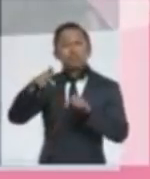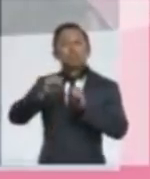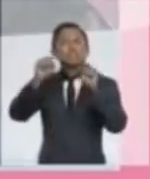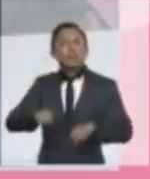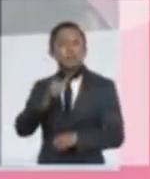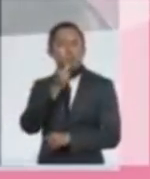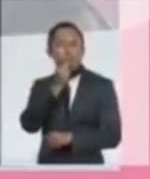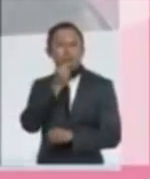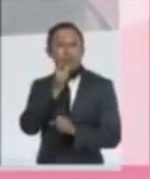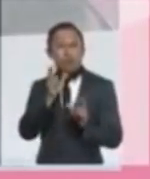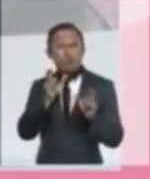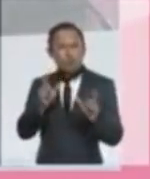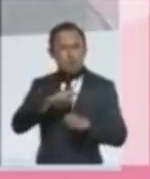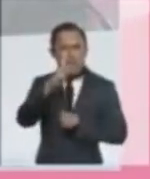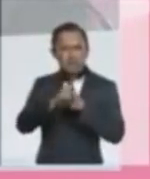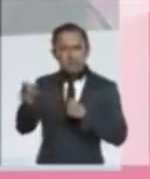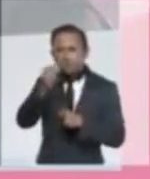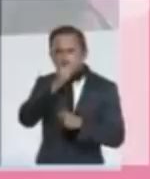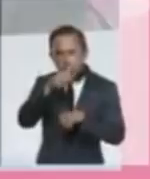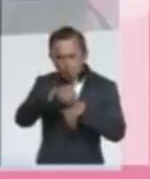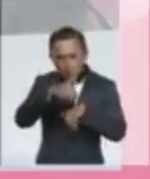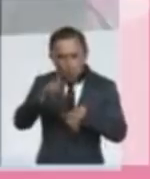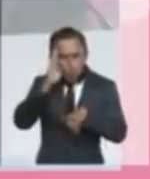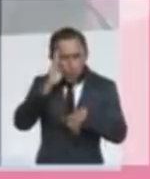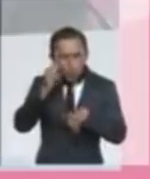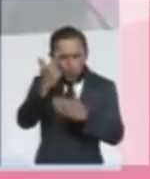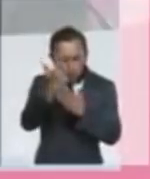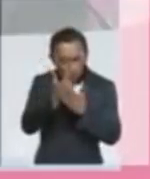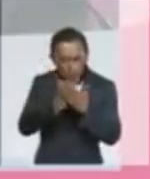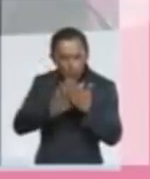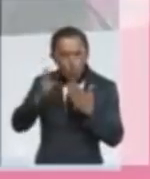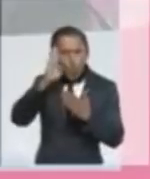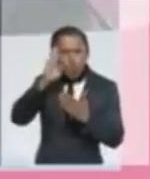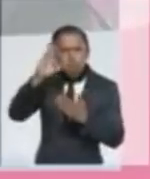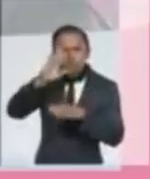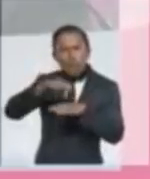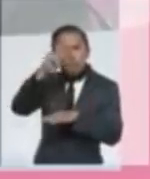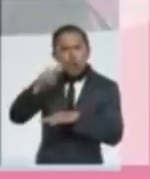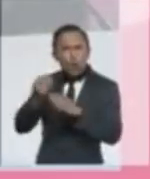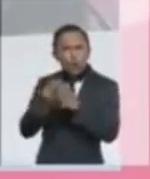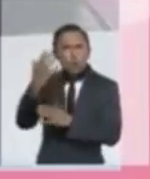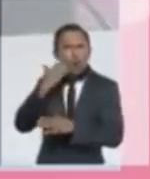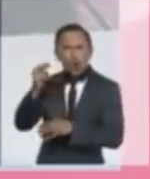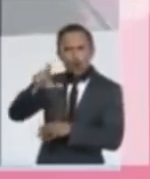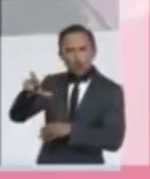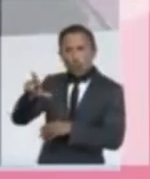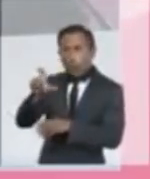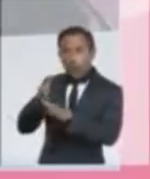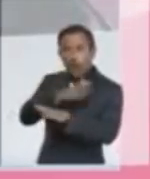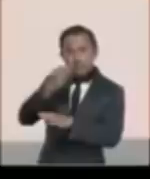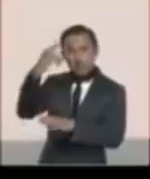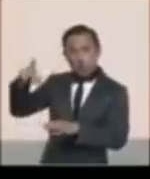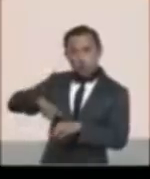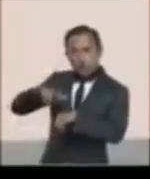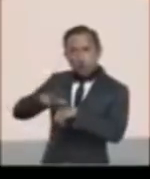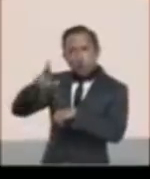Pública de nuestra nación. ¿Qué falló? ¿Por qué aumentaron los homicidios dolosos en Nuevo León cuando usted fue gobernador? Porque toda la